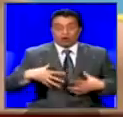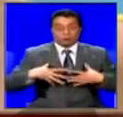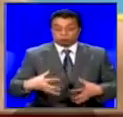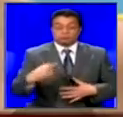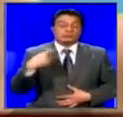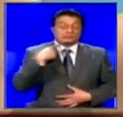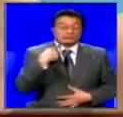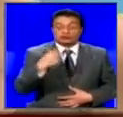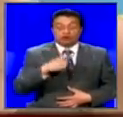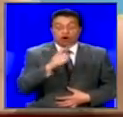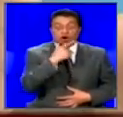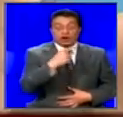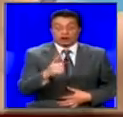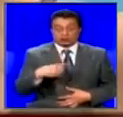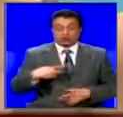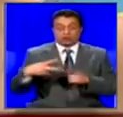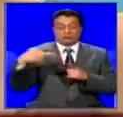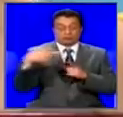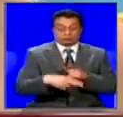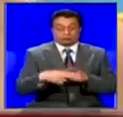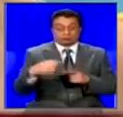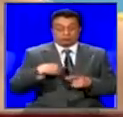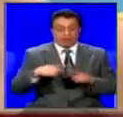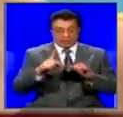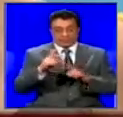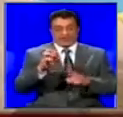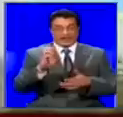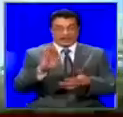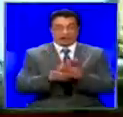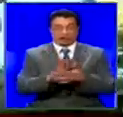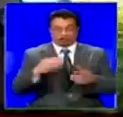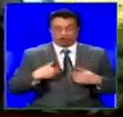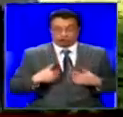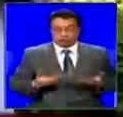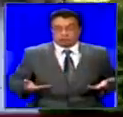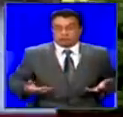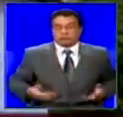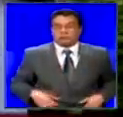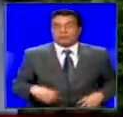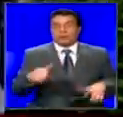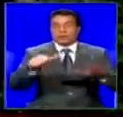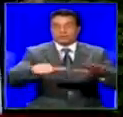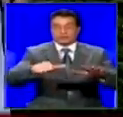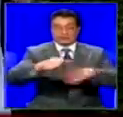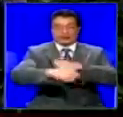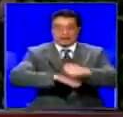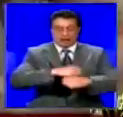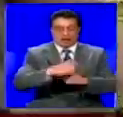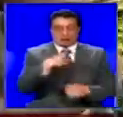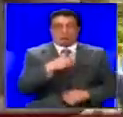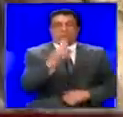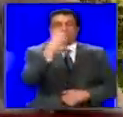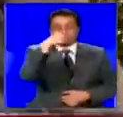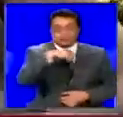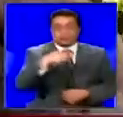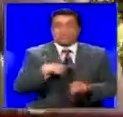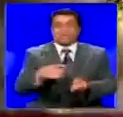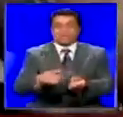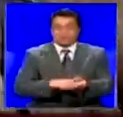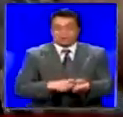deseado, que interrumpí haciendo uso de mi legítimo derecho a hacerlo. Lo que por 16 años guardó en la intimidad de su